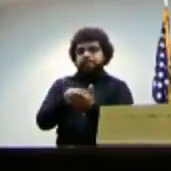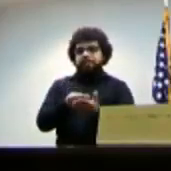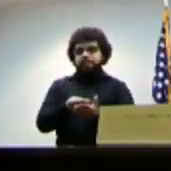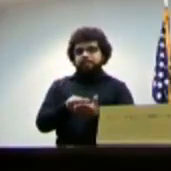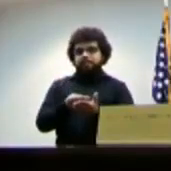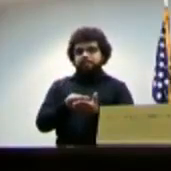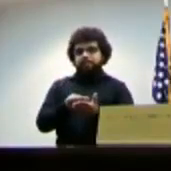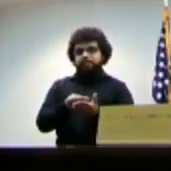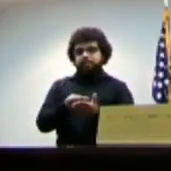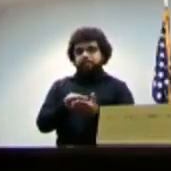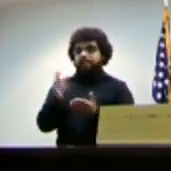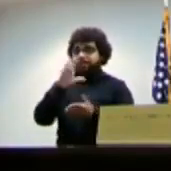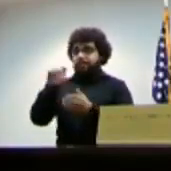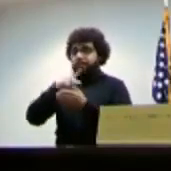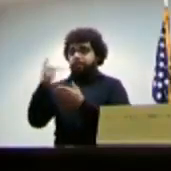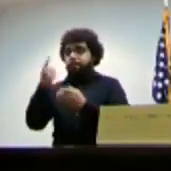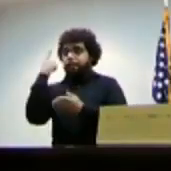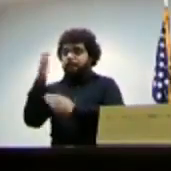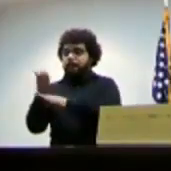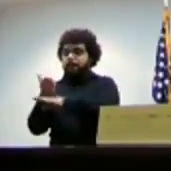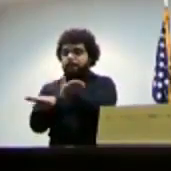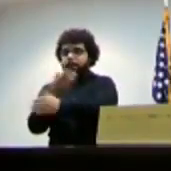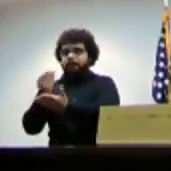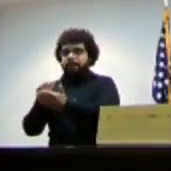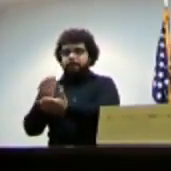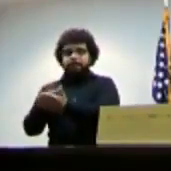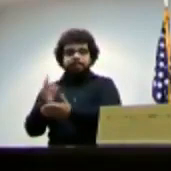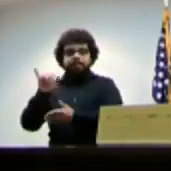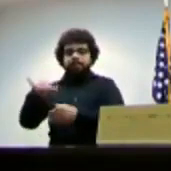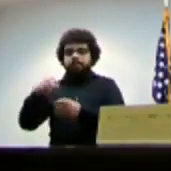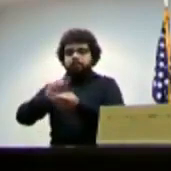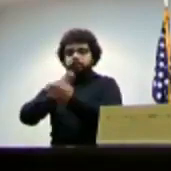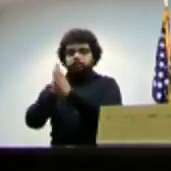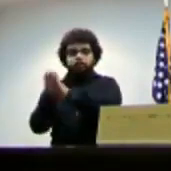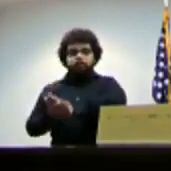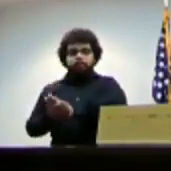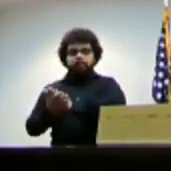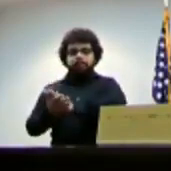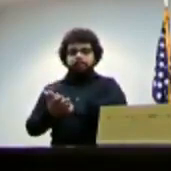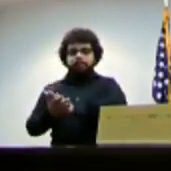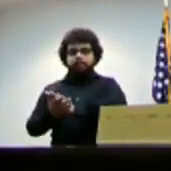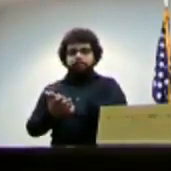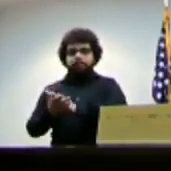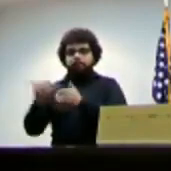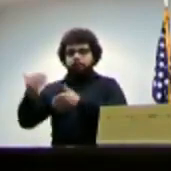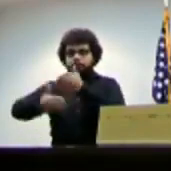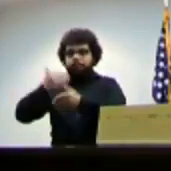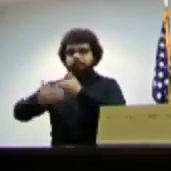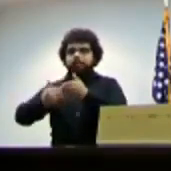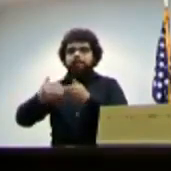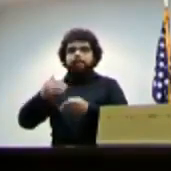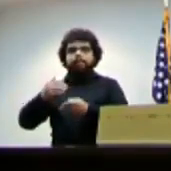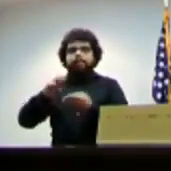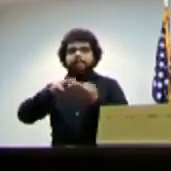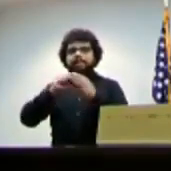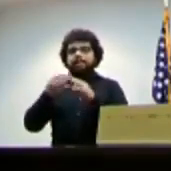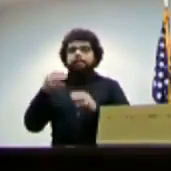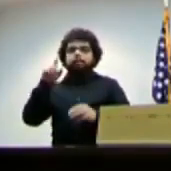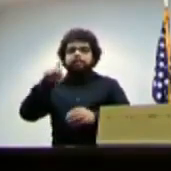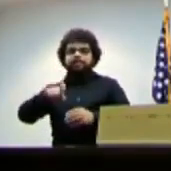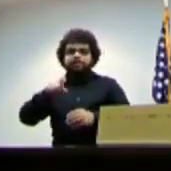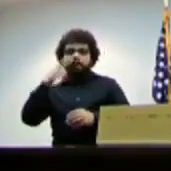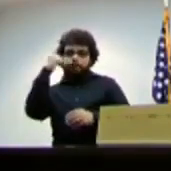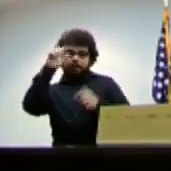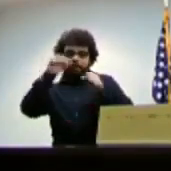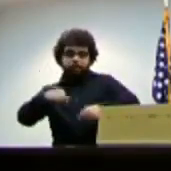programas de mejoras capitales, en este caso se convierte en unos gastos de mejoras de mantenimiento necesarios para poder